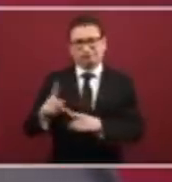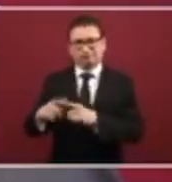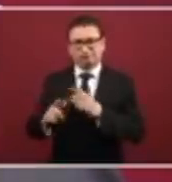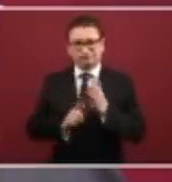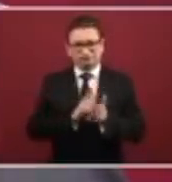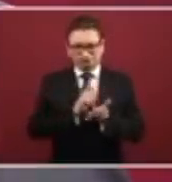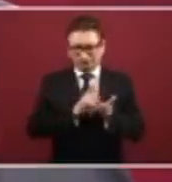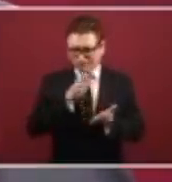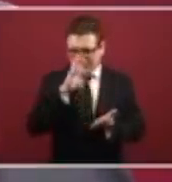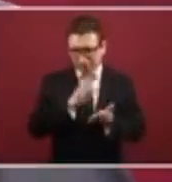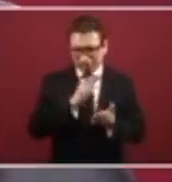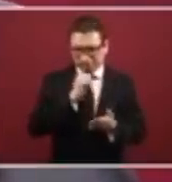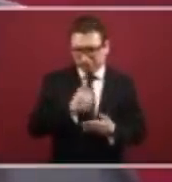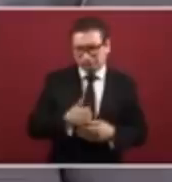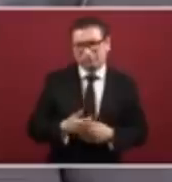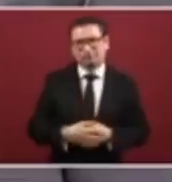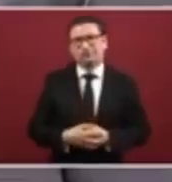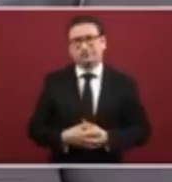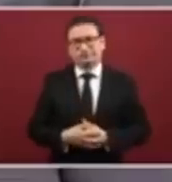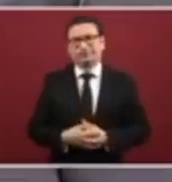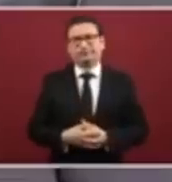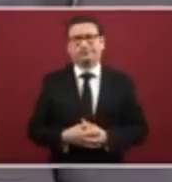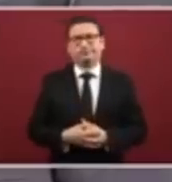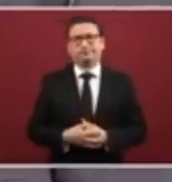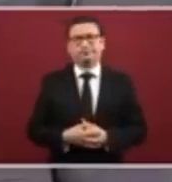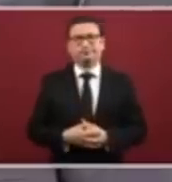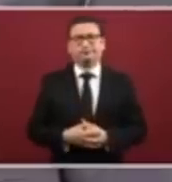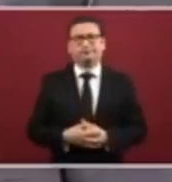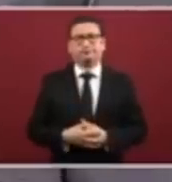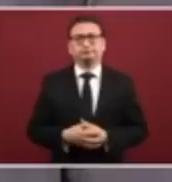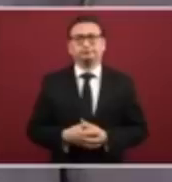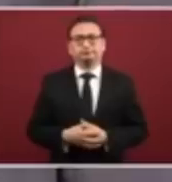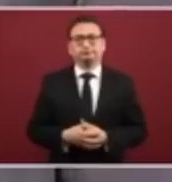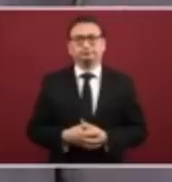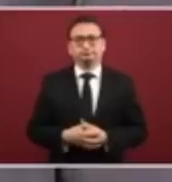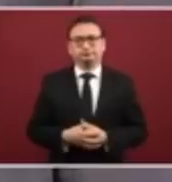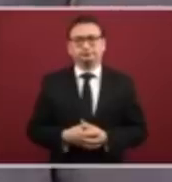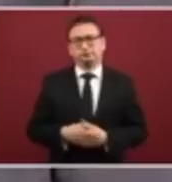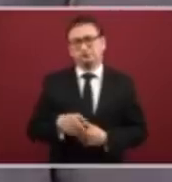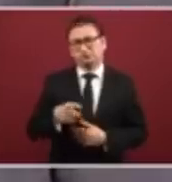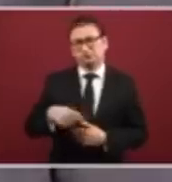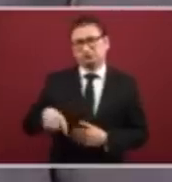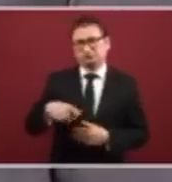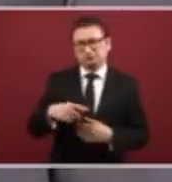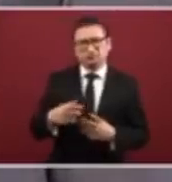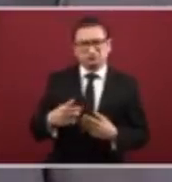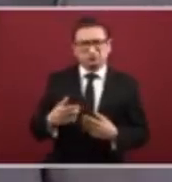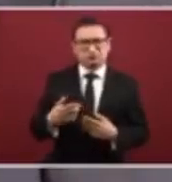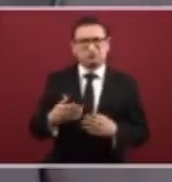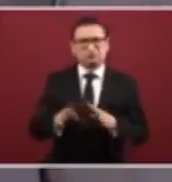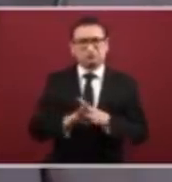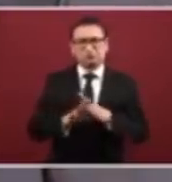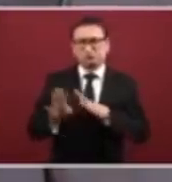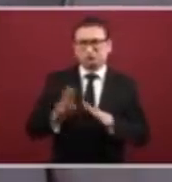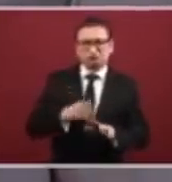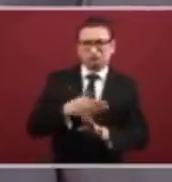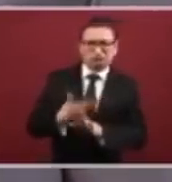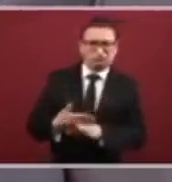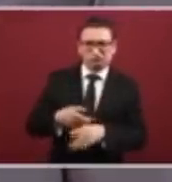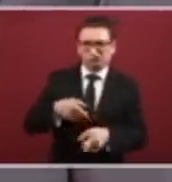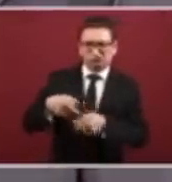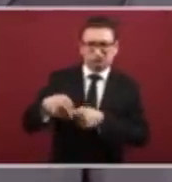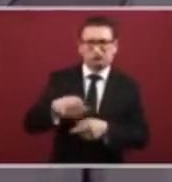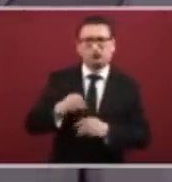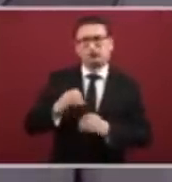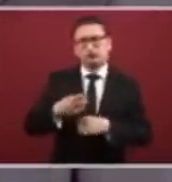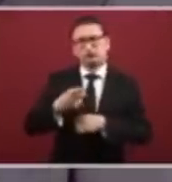ilícitas y que los dañen, como ha sucedido.